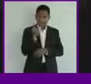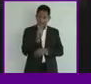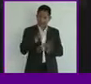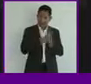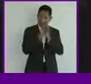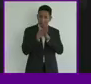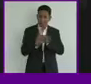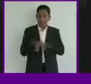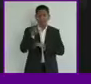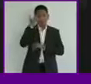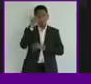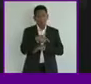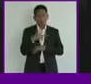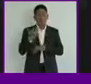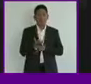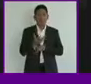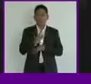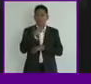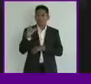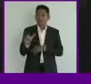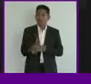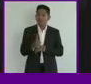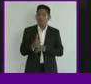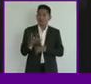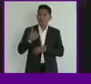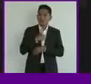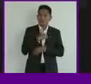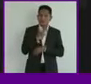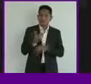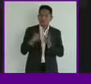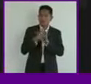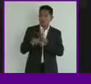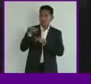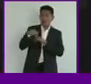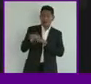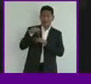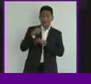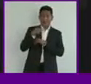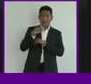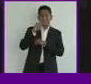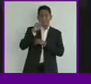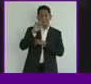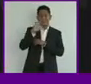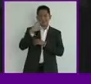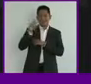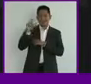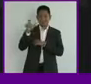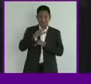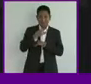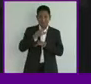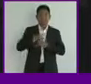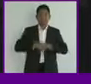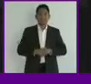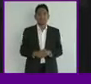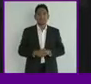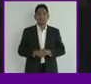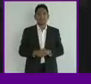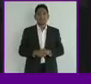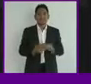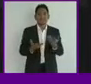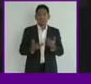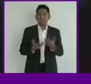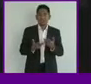sociedad democrática. Y las instituciones como el Instituto Electoral de la Ciudad de México y el Tribunal Electoral de la Ciudad de México